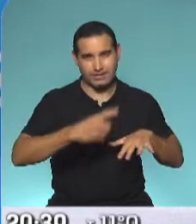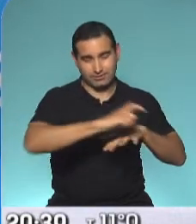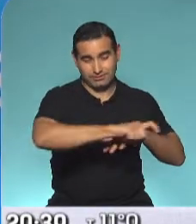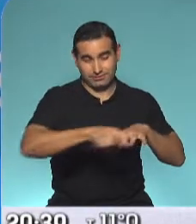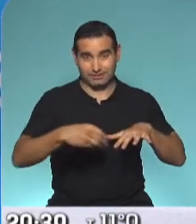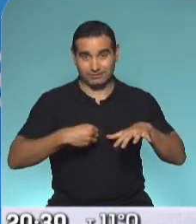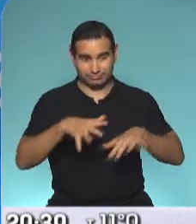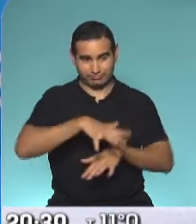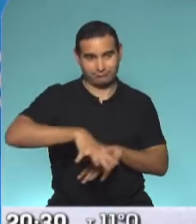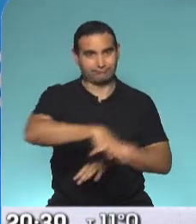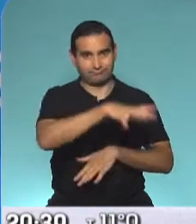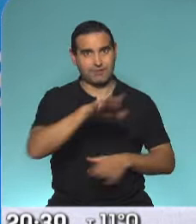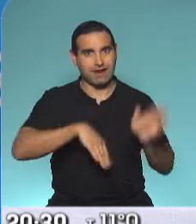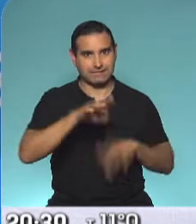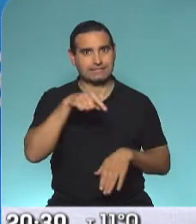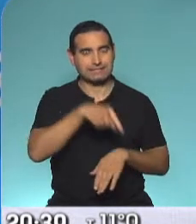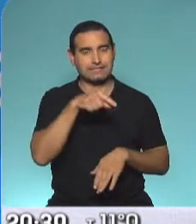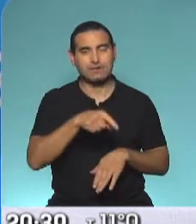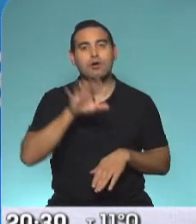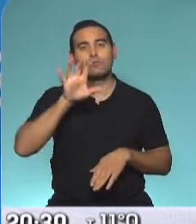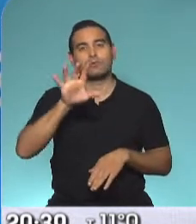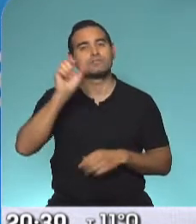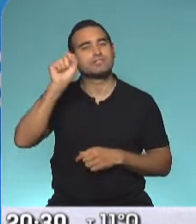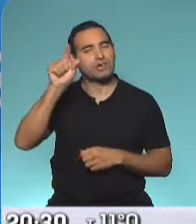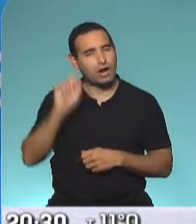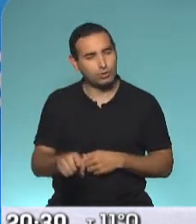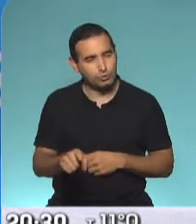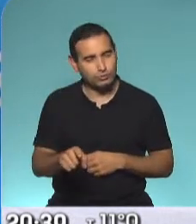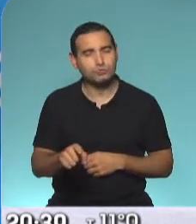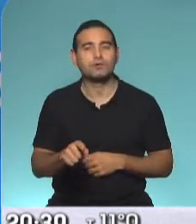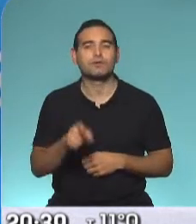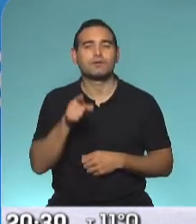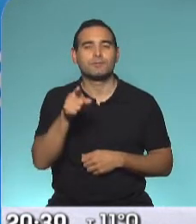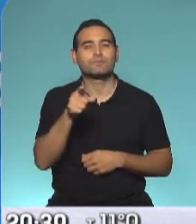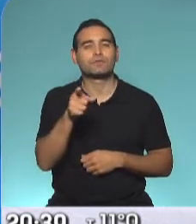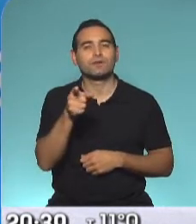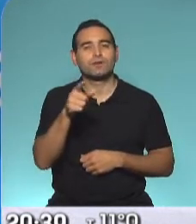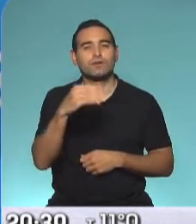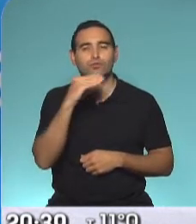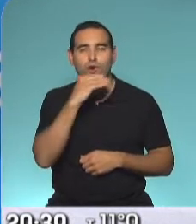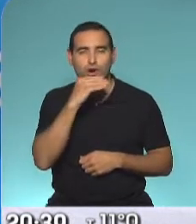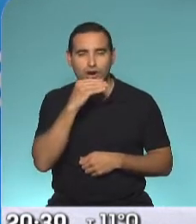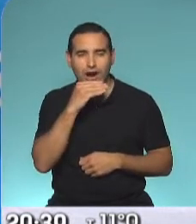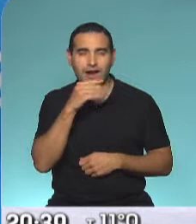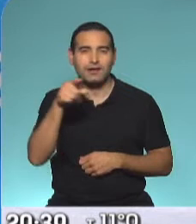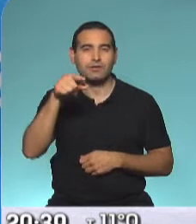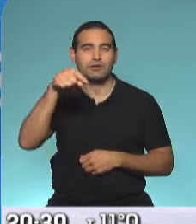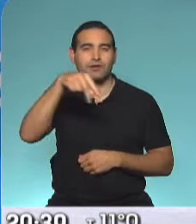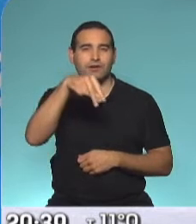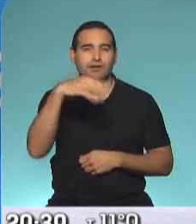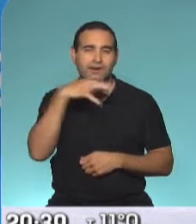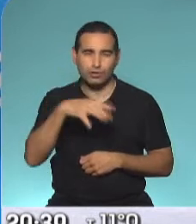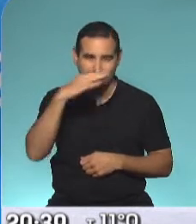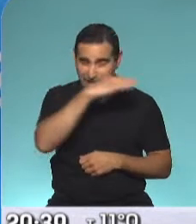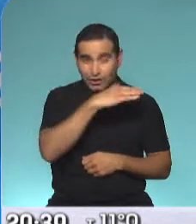metropolitana de la provincia de buenos aires- la provincia de chaco el departamento de roca de la provincia de río negro